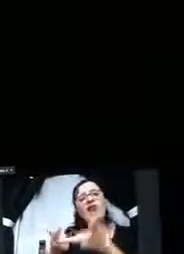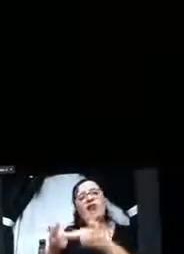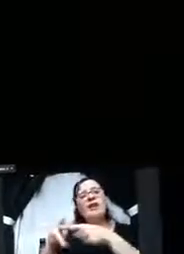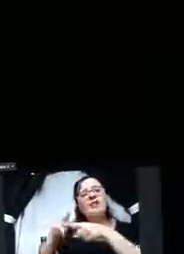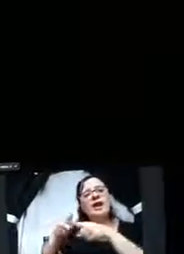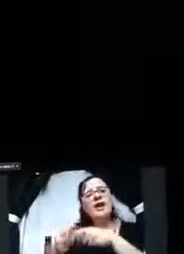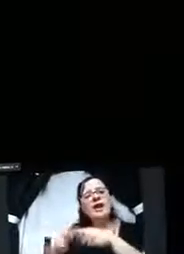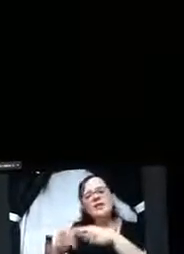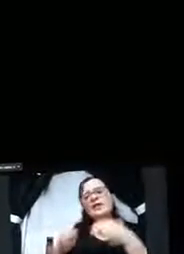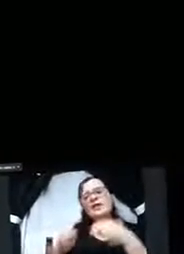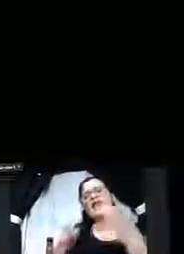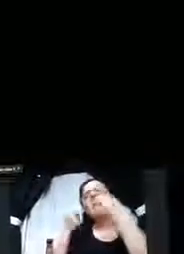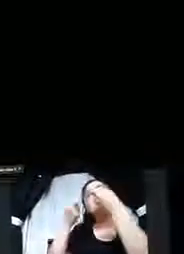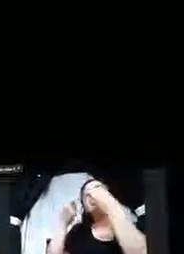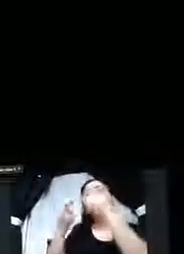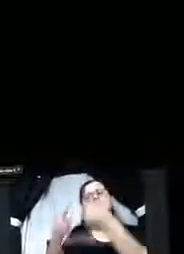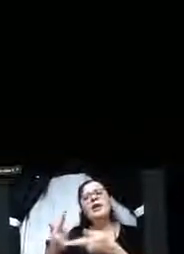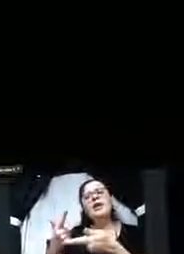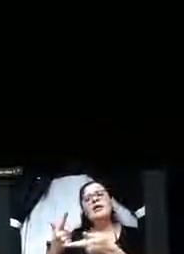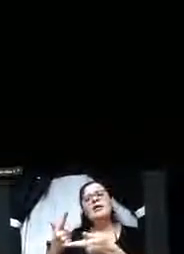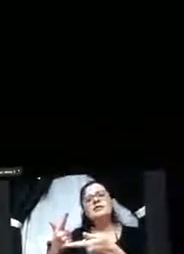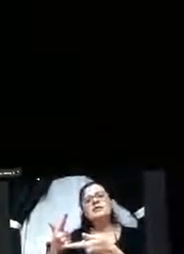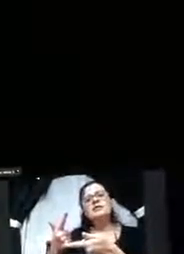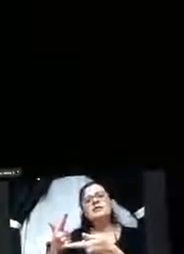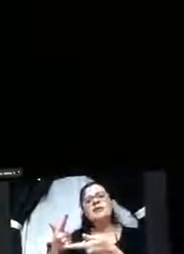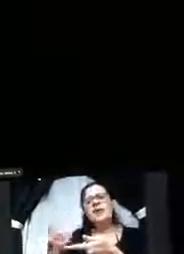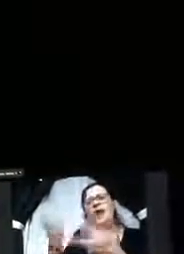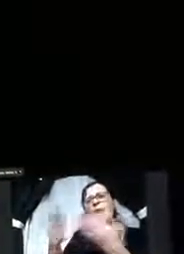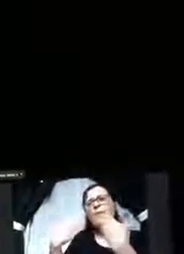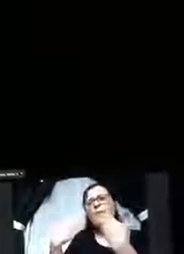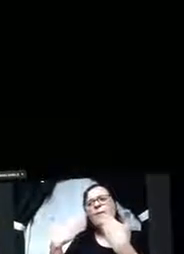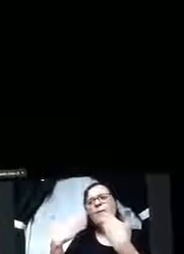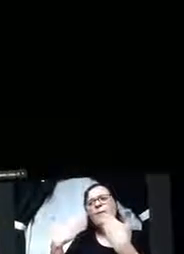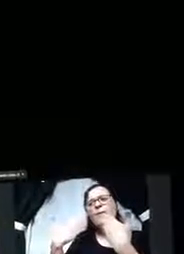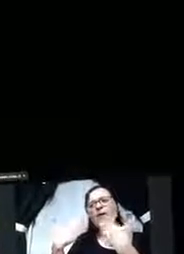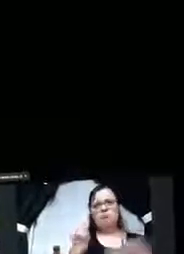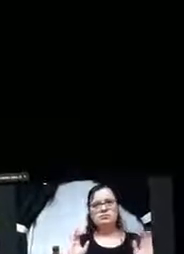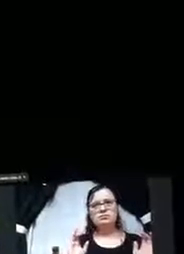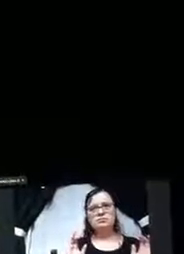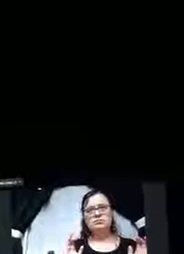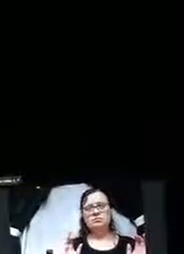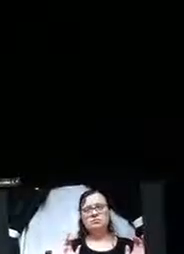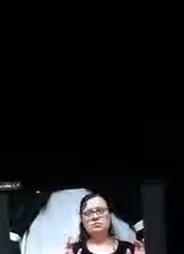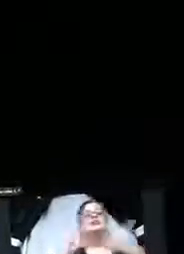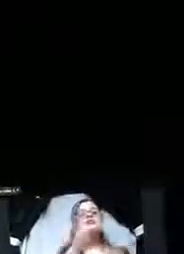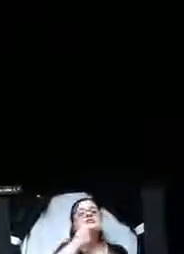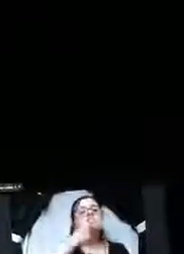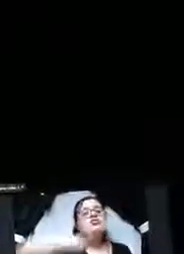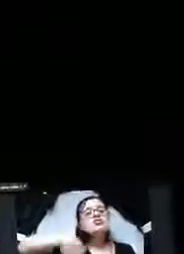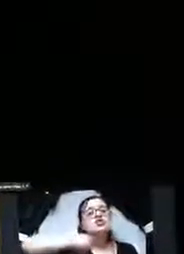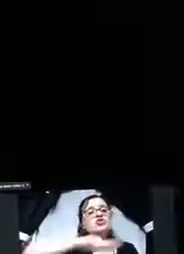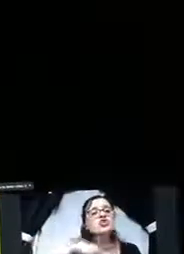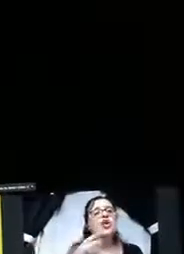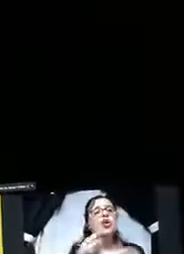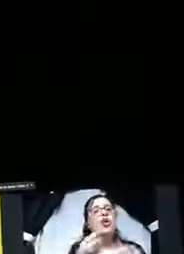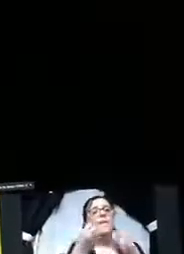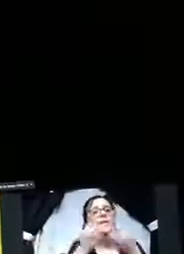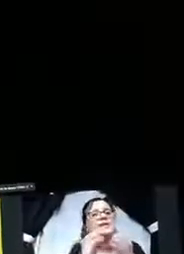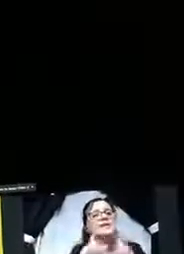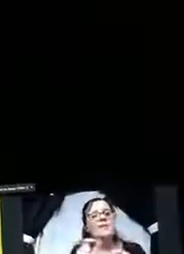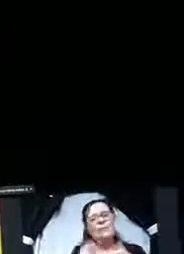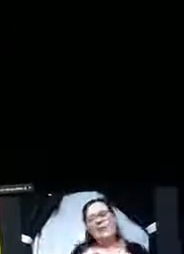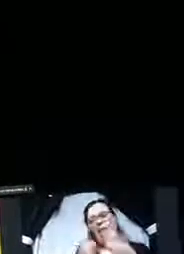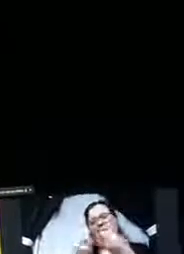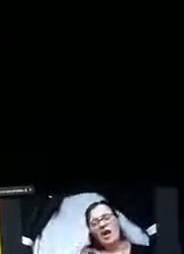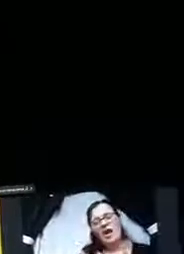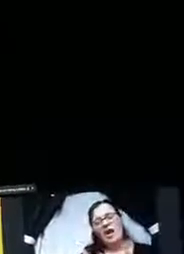qué discapacidad, esto tiene que ser así. Entonces, si nosotros empezamos a dotarlos de las